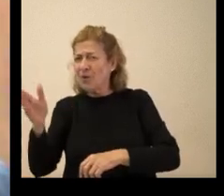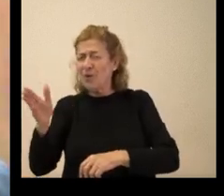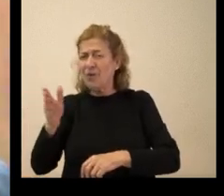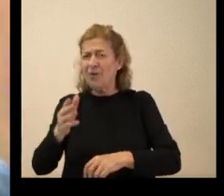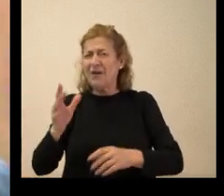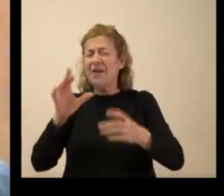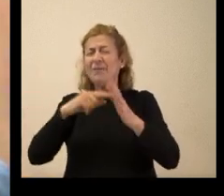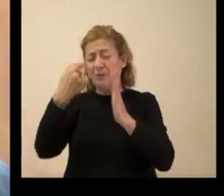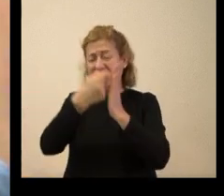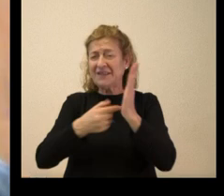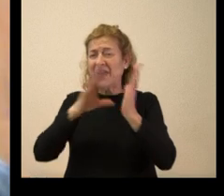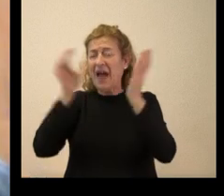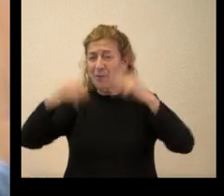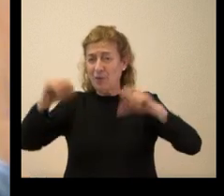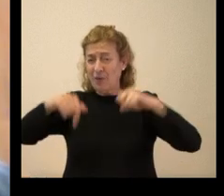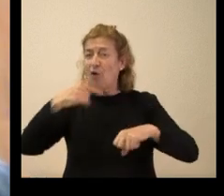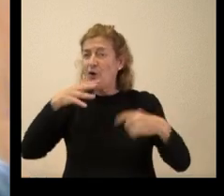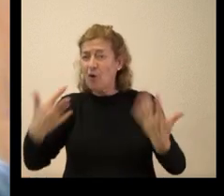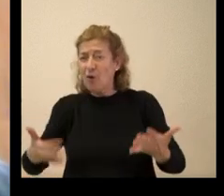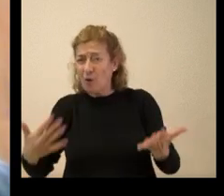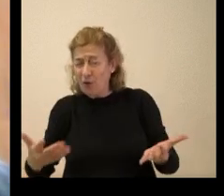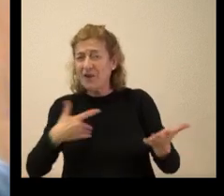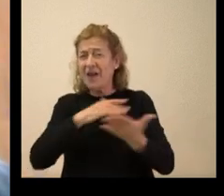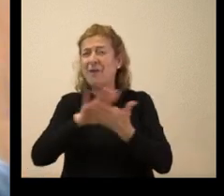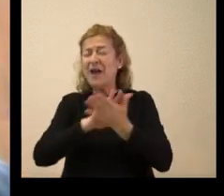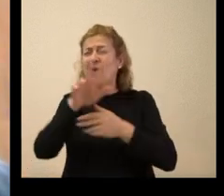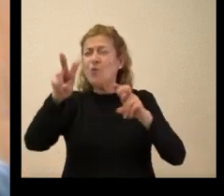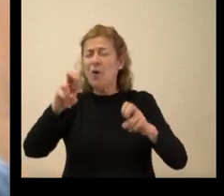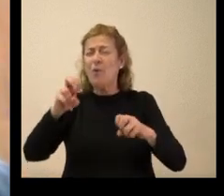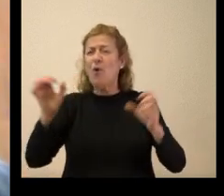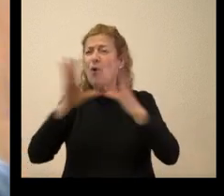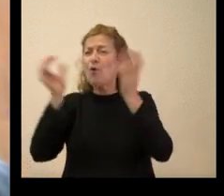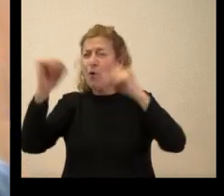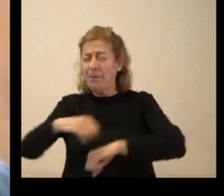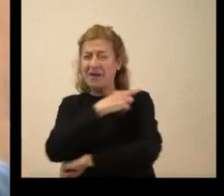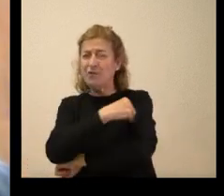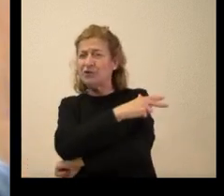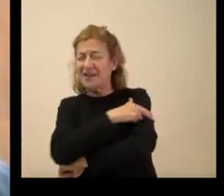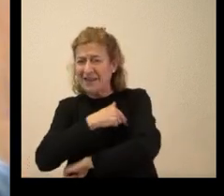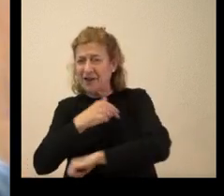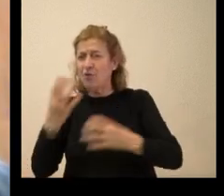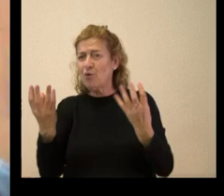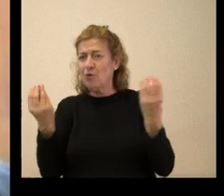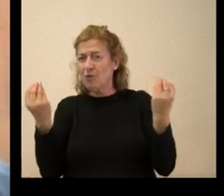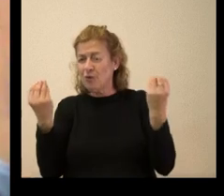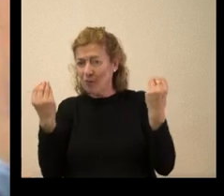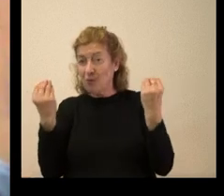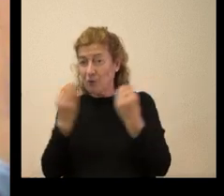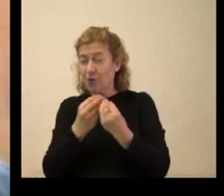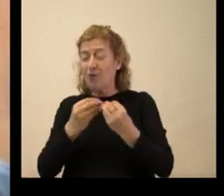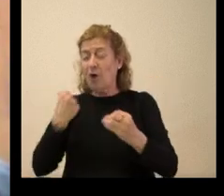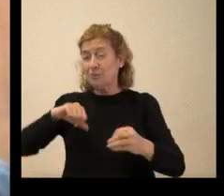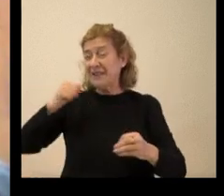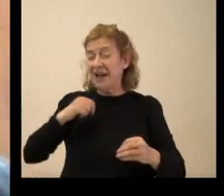aprobaciones que se ha producido Hoy estamos hablando de nuevo convenio sanitario con hospital San Juan de Dios en este